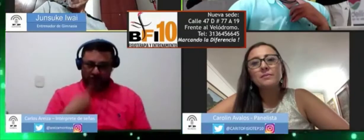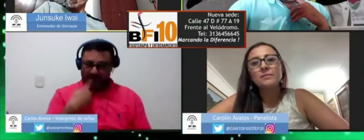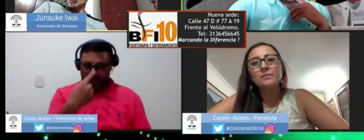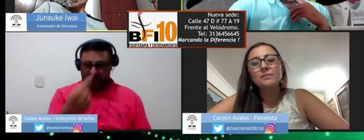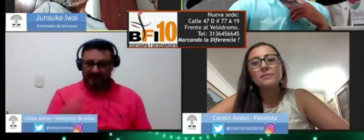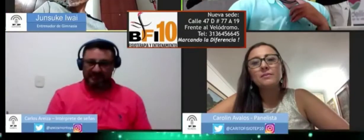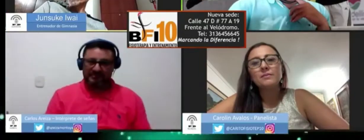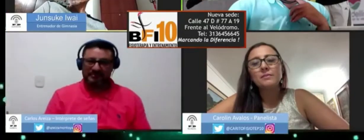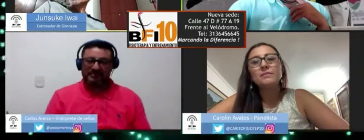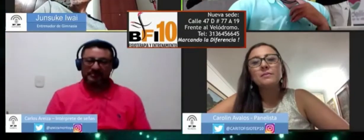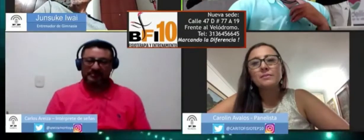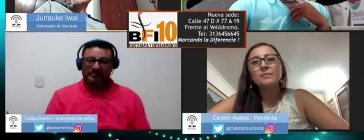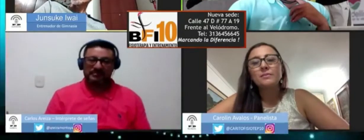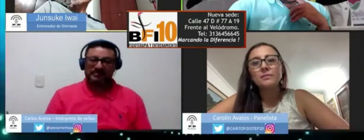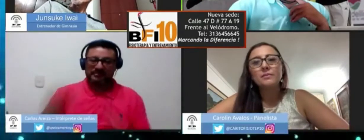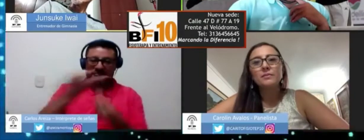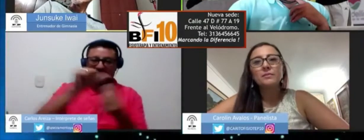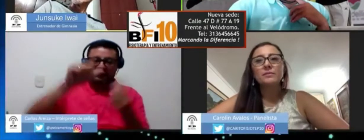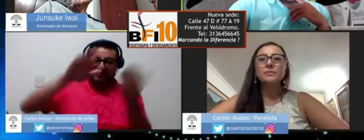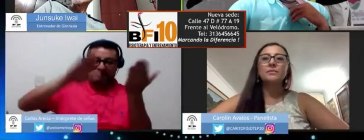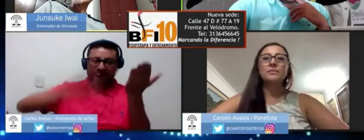bajo, ¿sí? O sea,